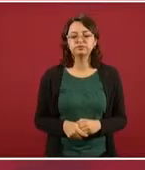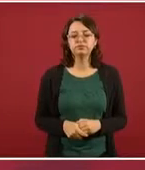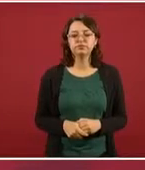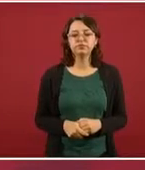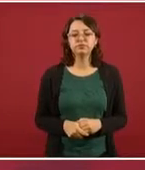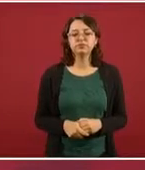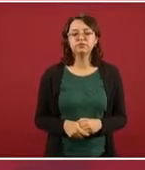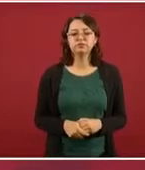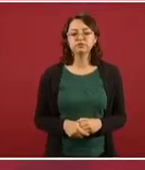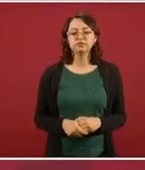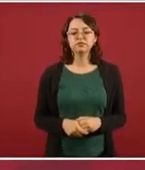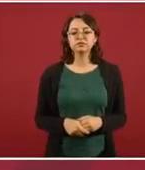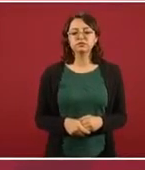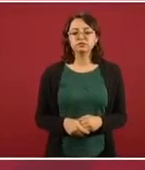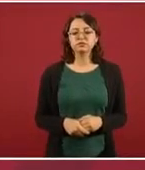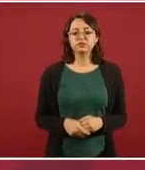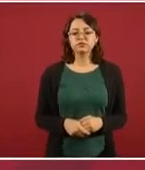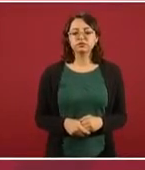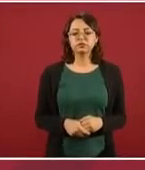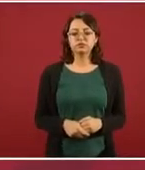que digan